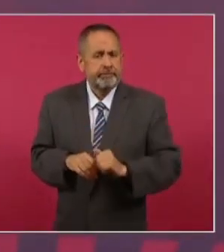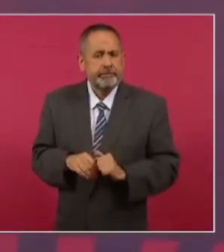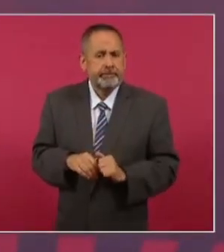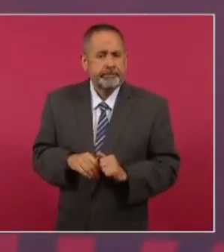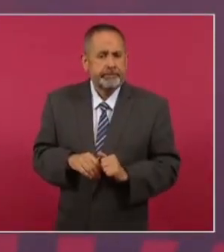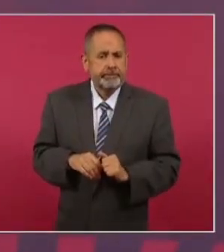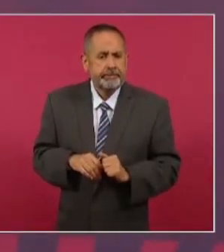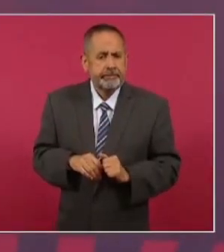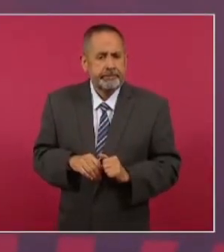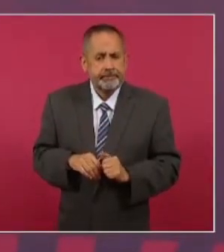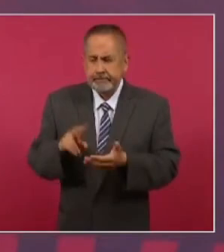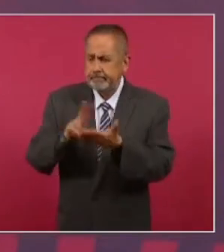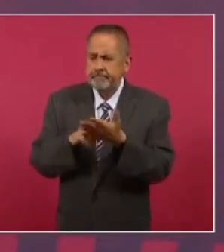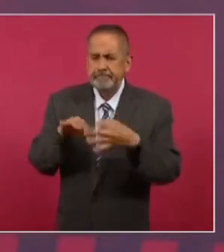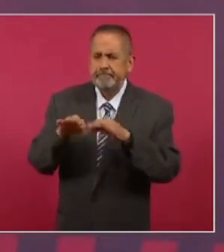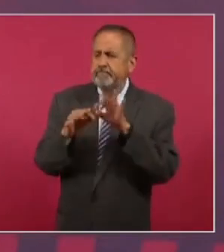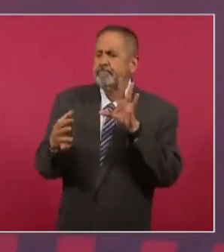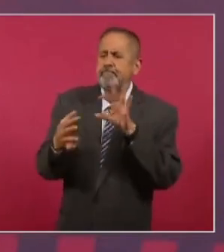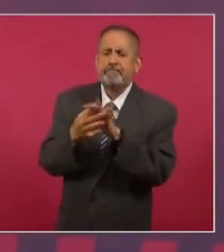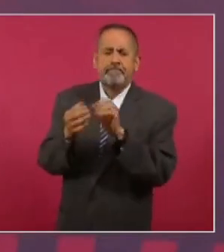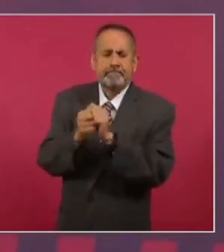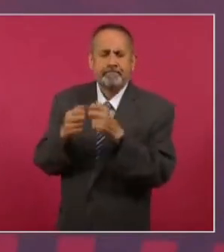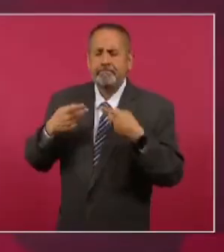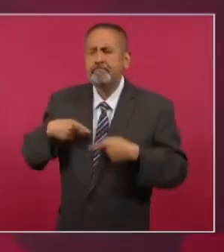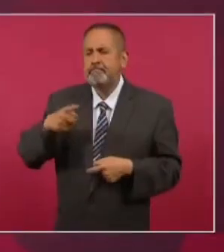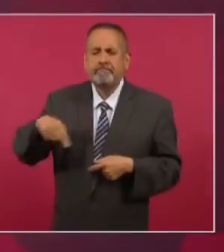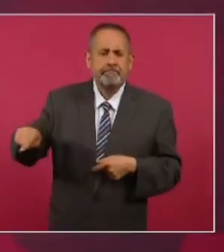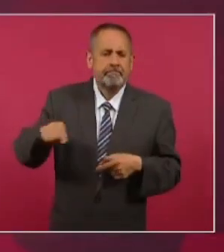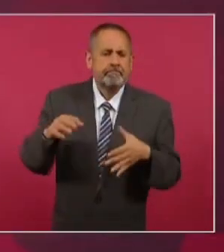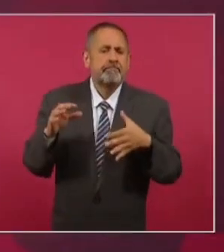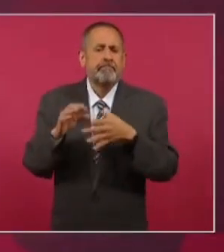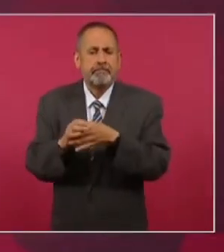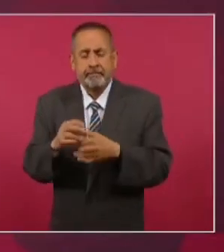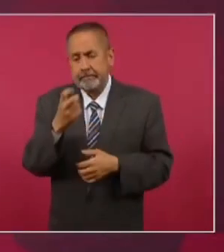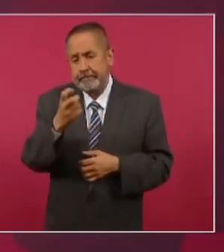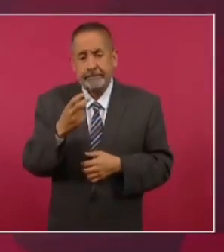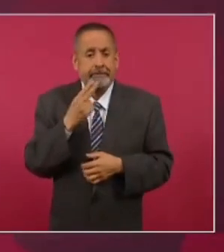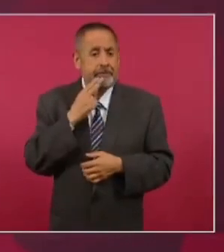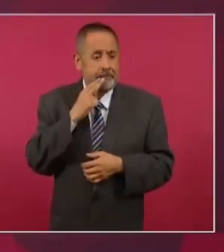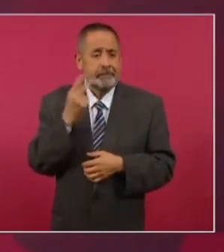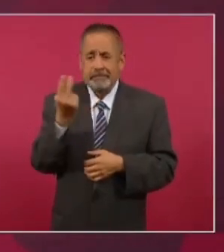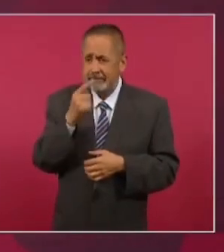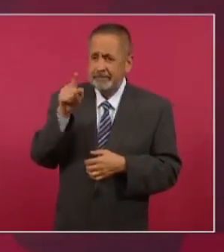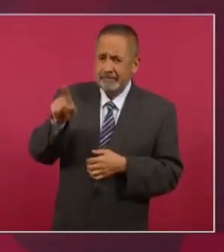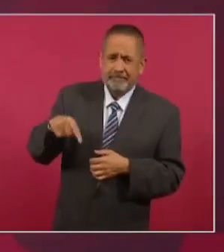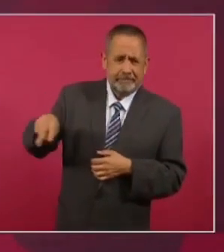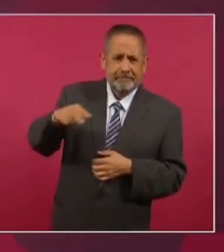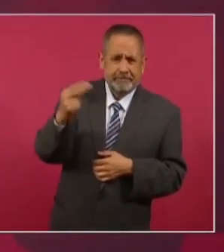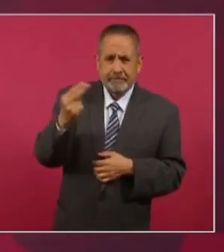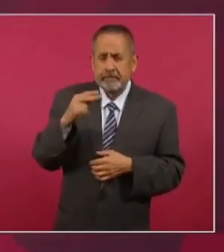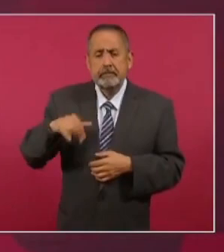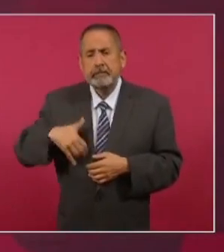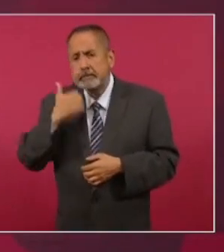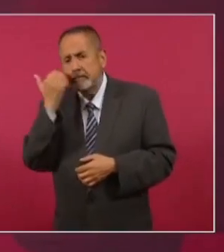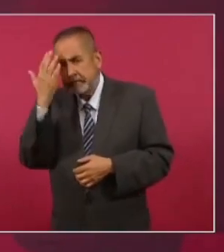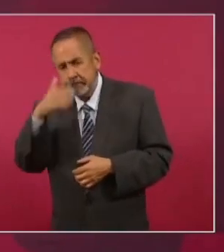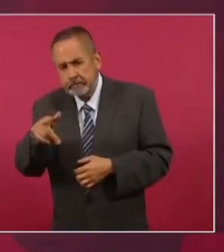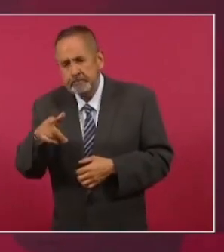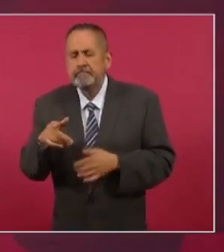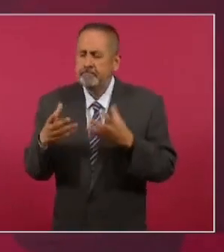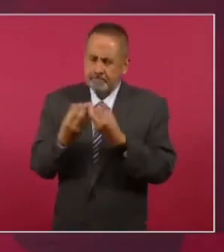pues más cercana a la gente es lo que a la gente le interesa más